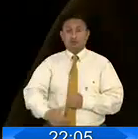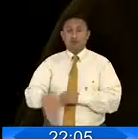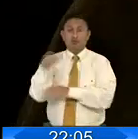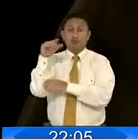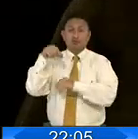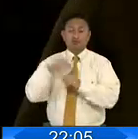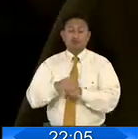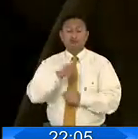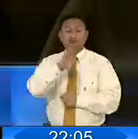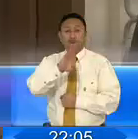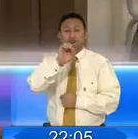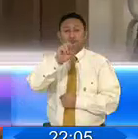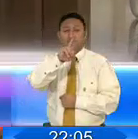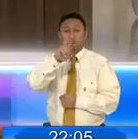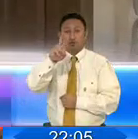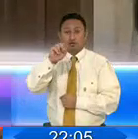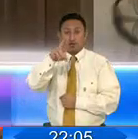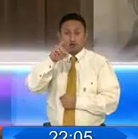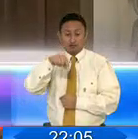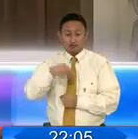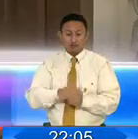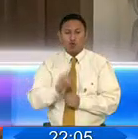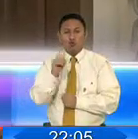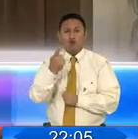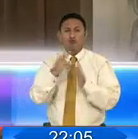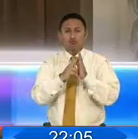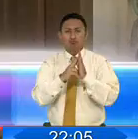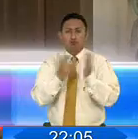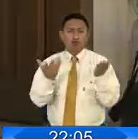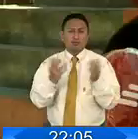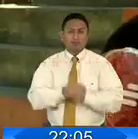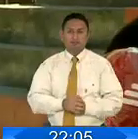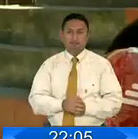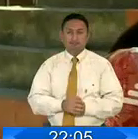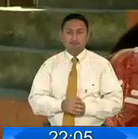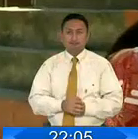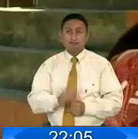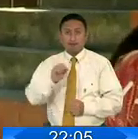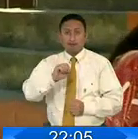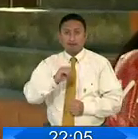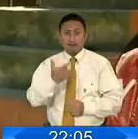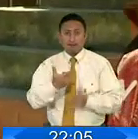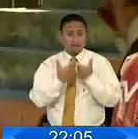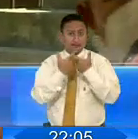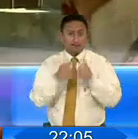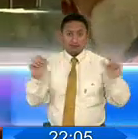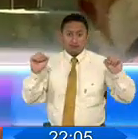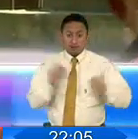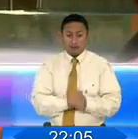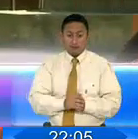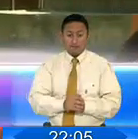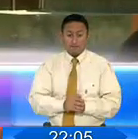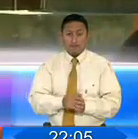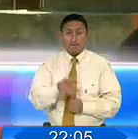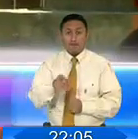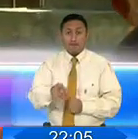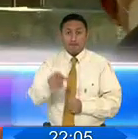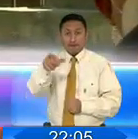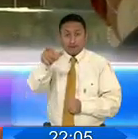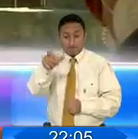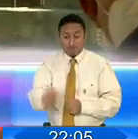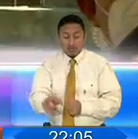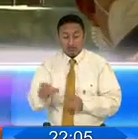República, Alfredo Borrero, explicó cuál es el requisito para que accedan a la vacuna. Se va a dejar libertad para que si la paciente con